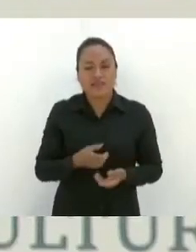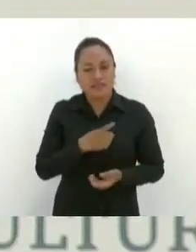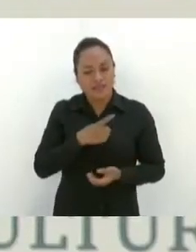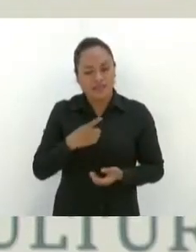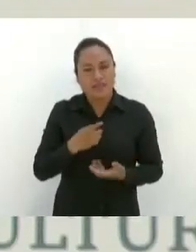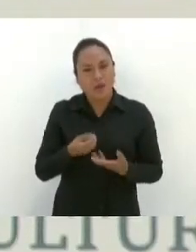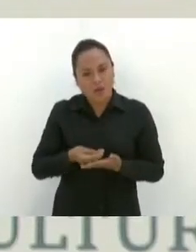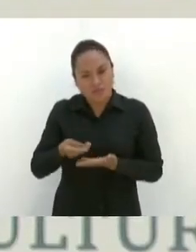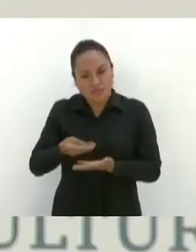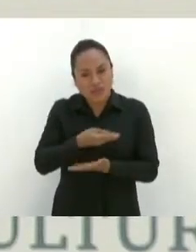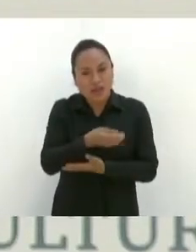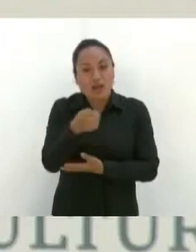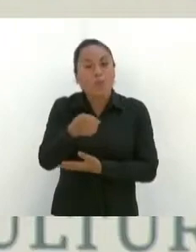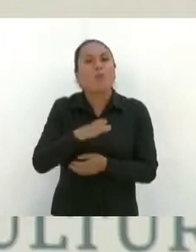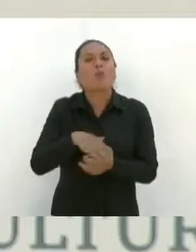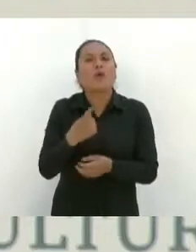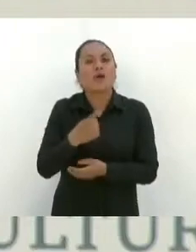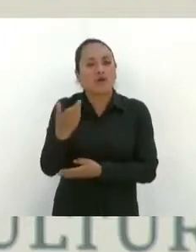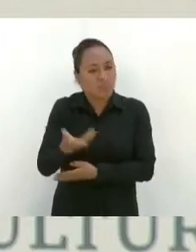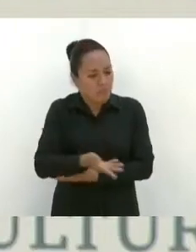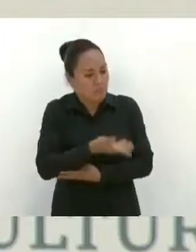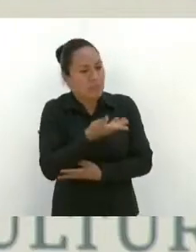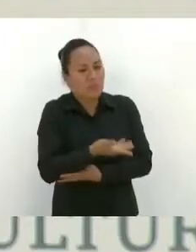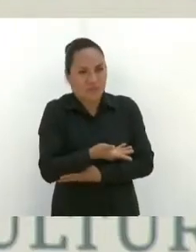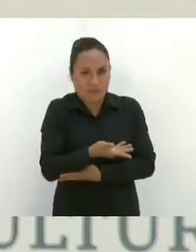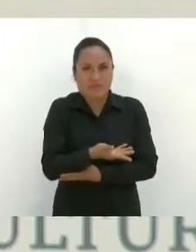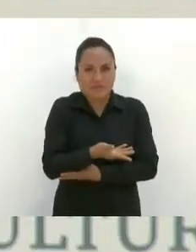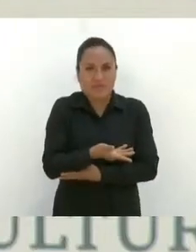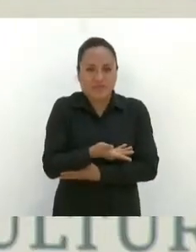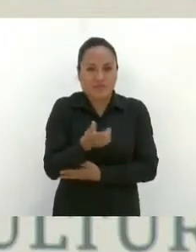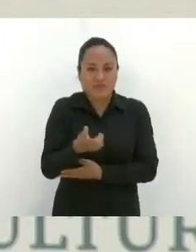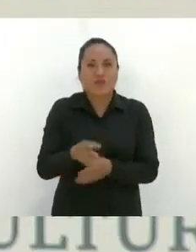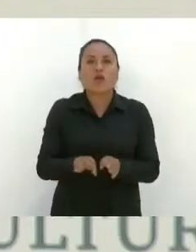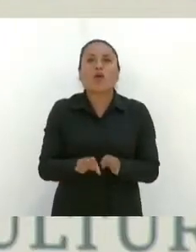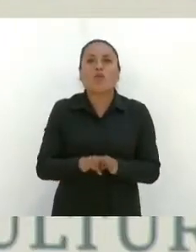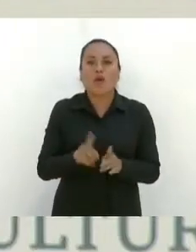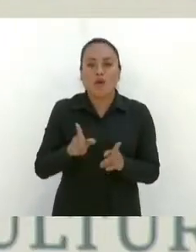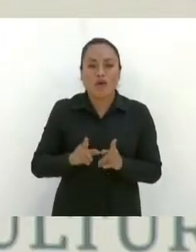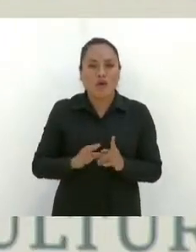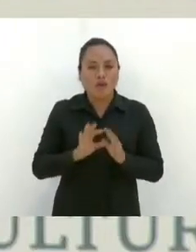Lo solicitan Como lo piden El modito